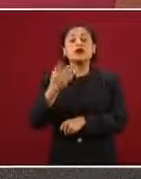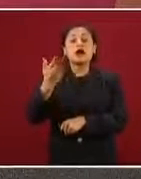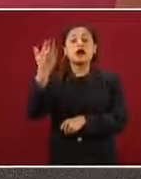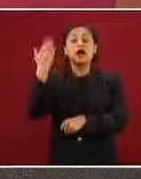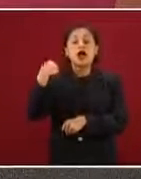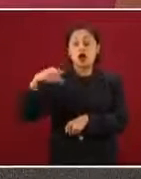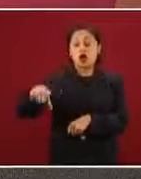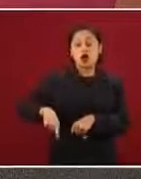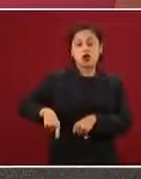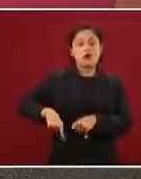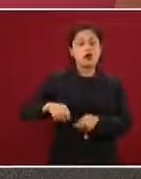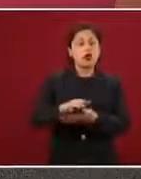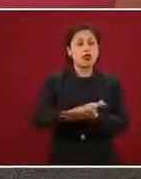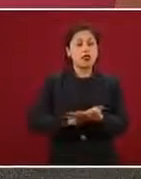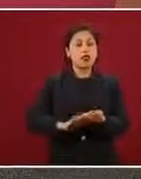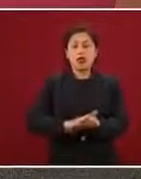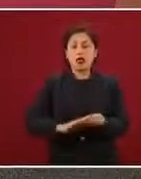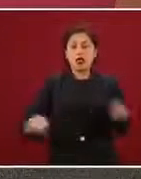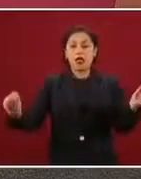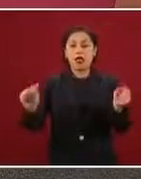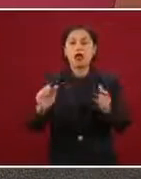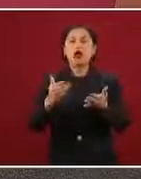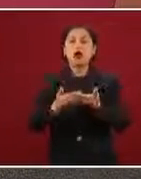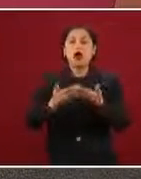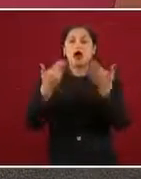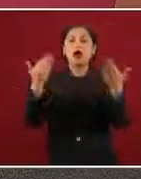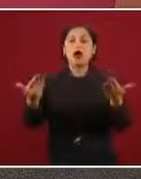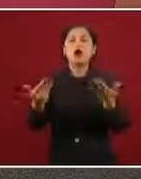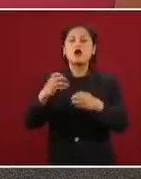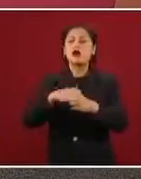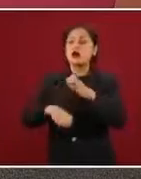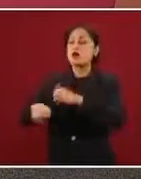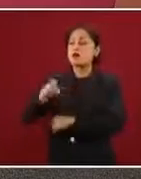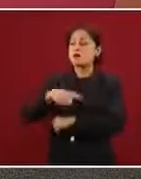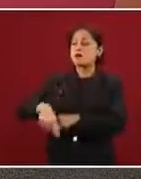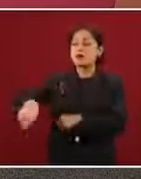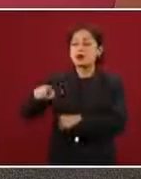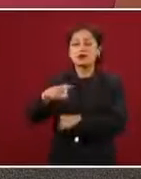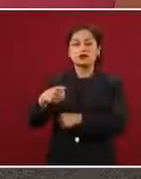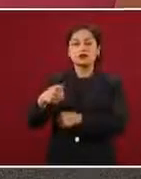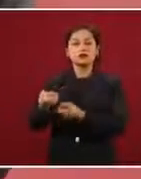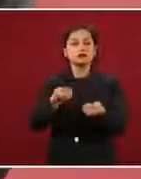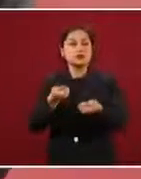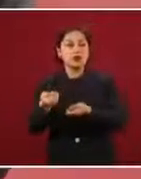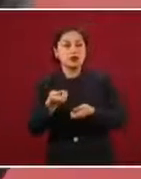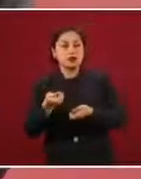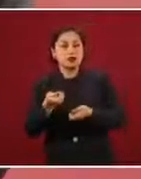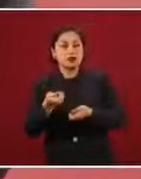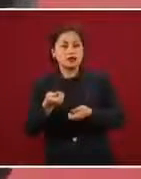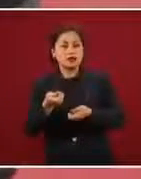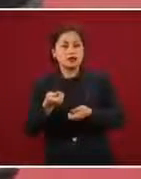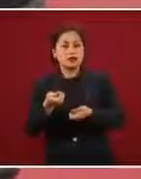diluirse y dejar todo al mercado? ¿Por qué